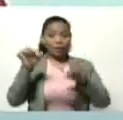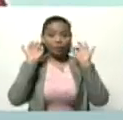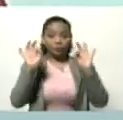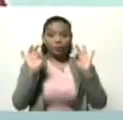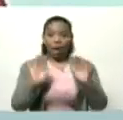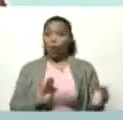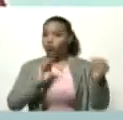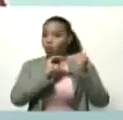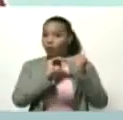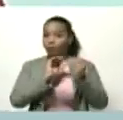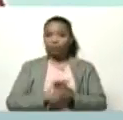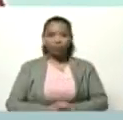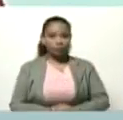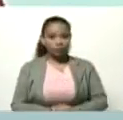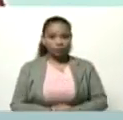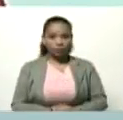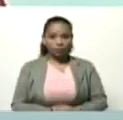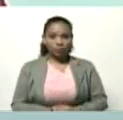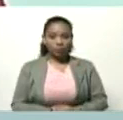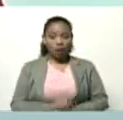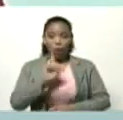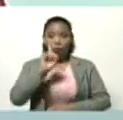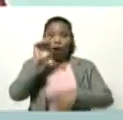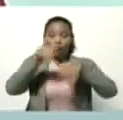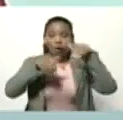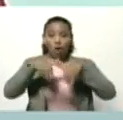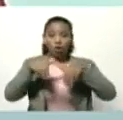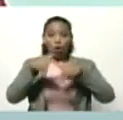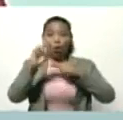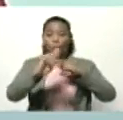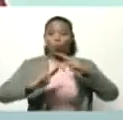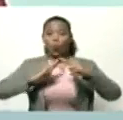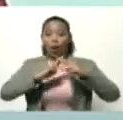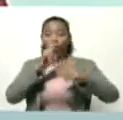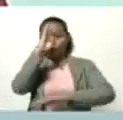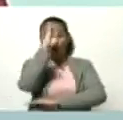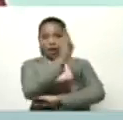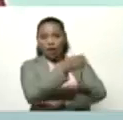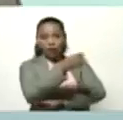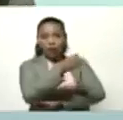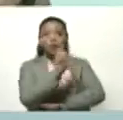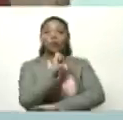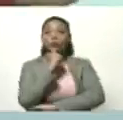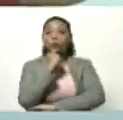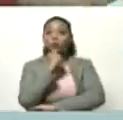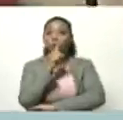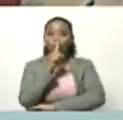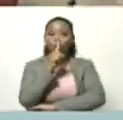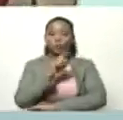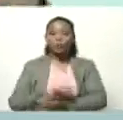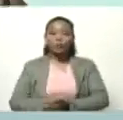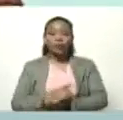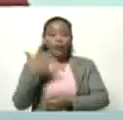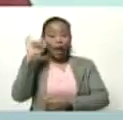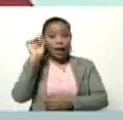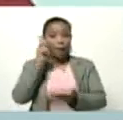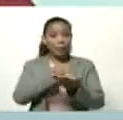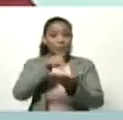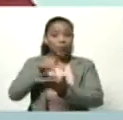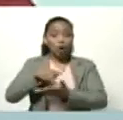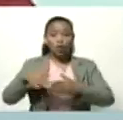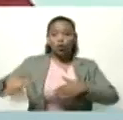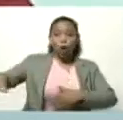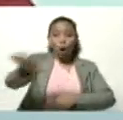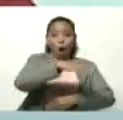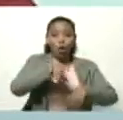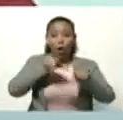igual. Es un voto universal, directo y secreto, que tiene su escrutinio con la participación de todos los que